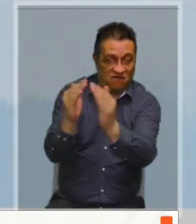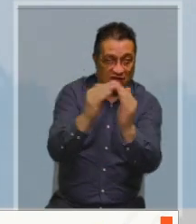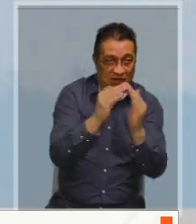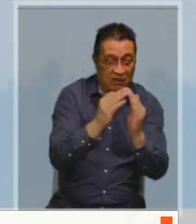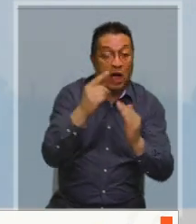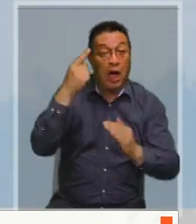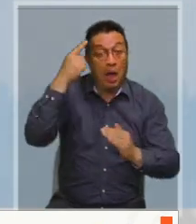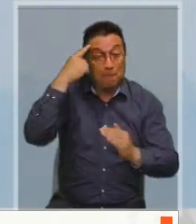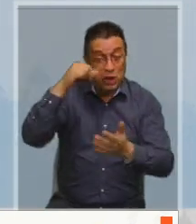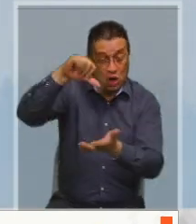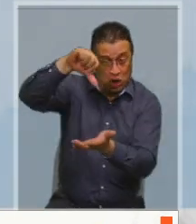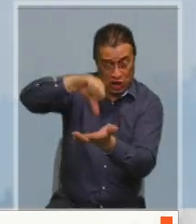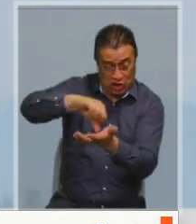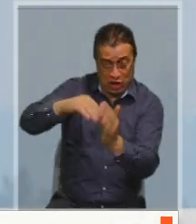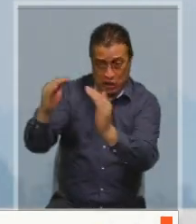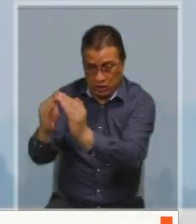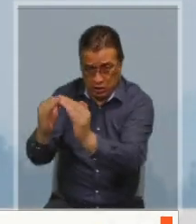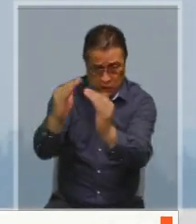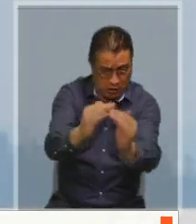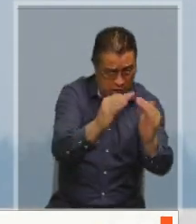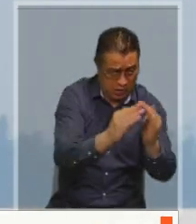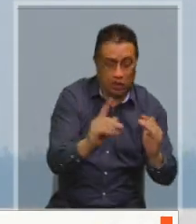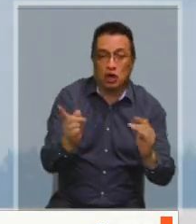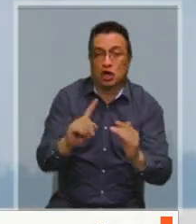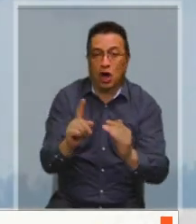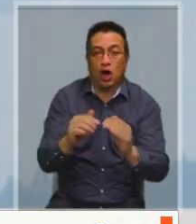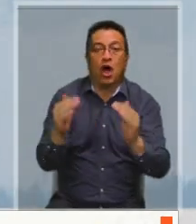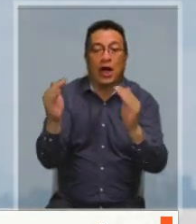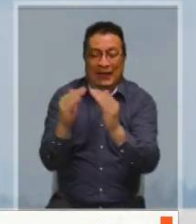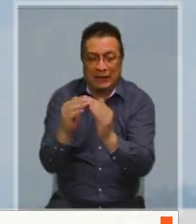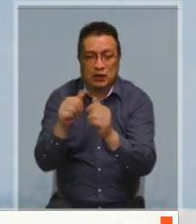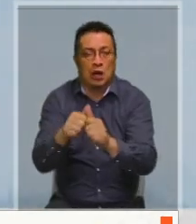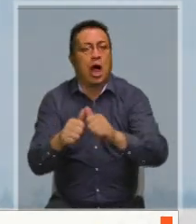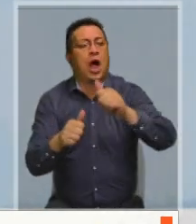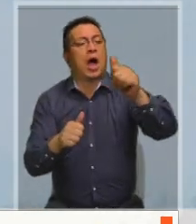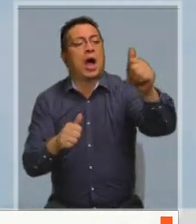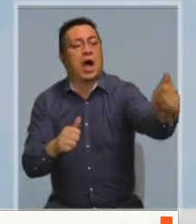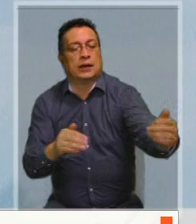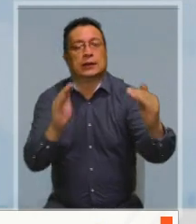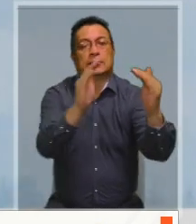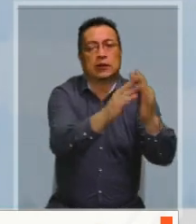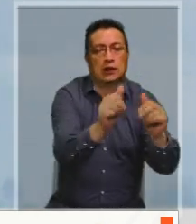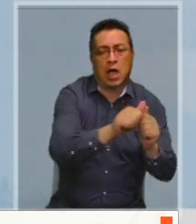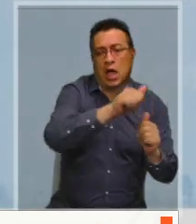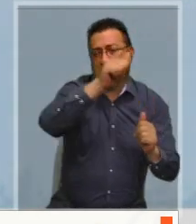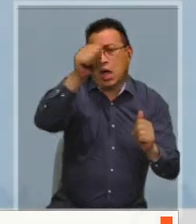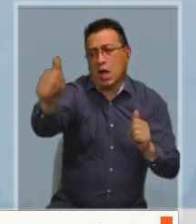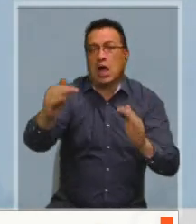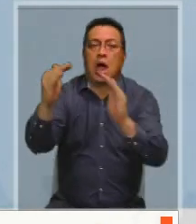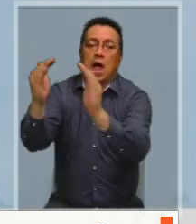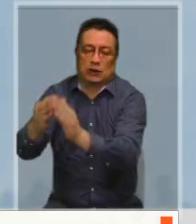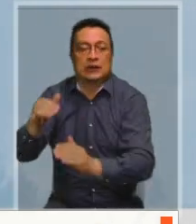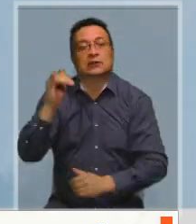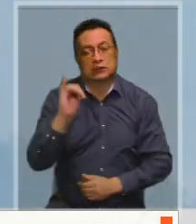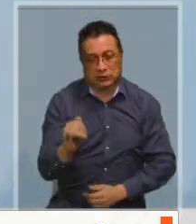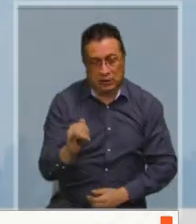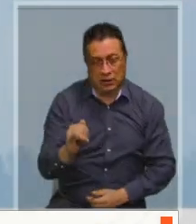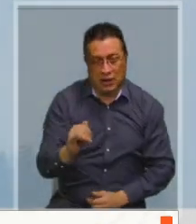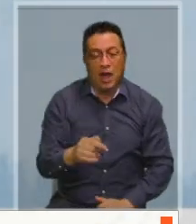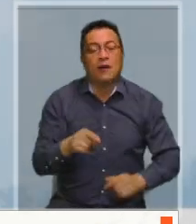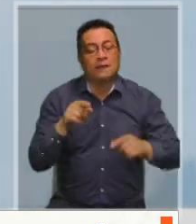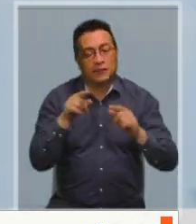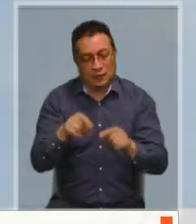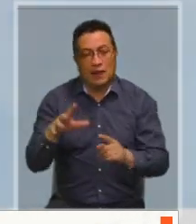una ciudad digamos que está una casa al lado de la otra sino que son más bien alejadas pero es bastante